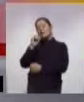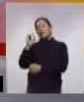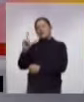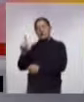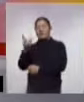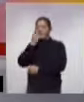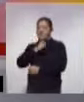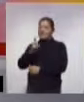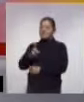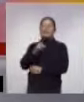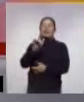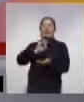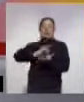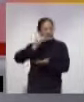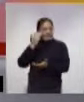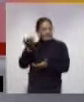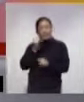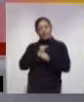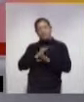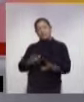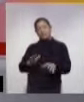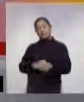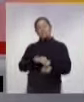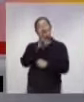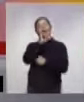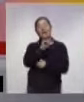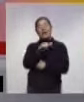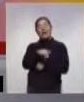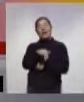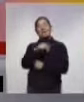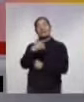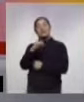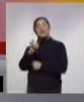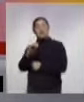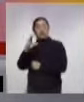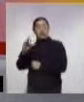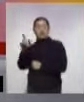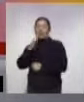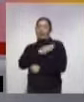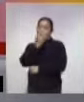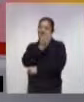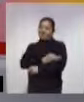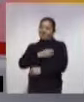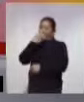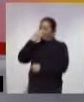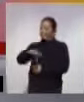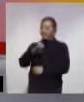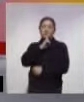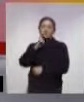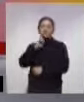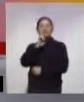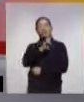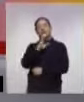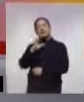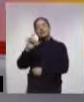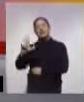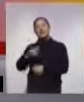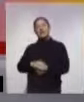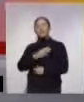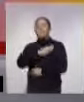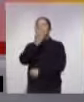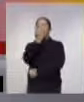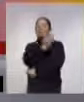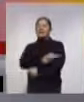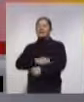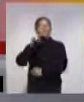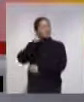dice gracias por la información. Angie Corona, buenas tardes. Excelente noticiero. Rocío Castro Lira, buenas